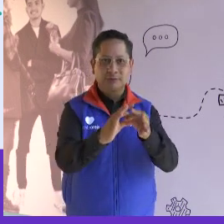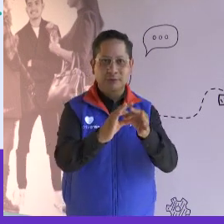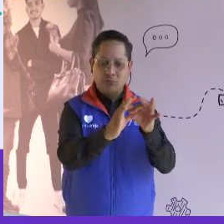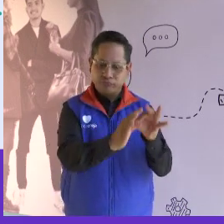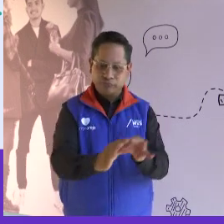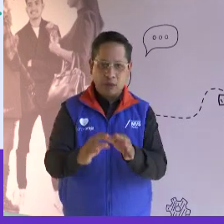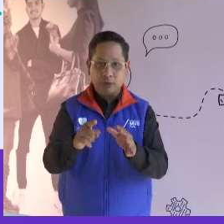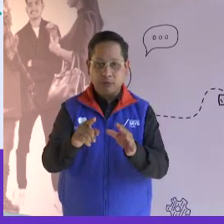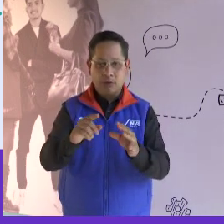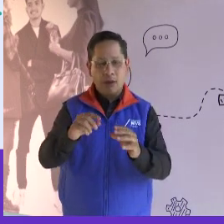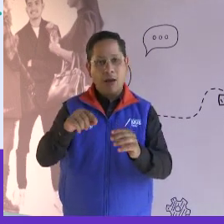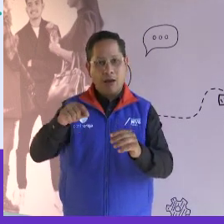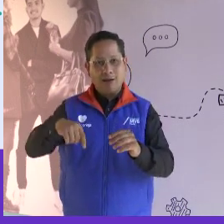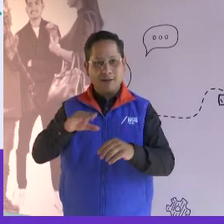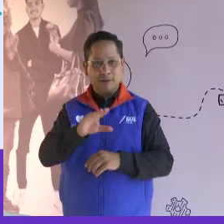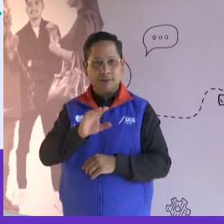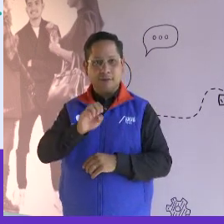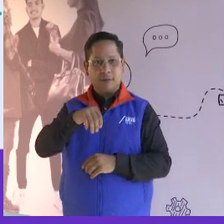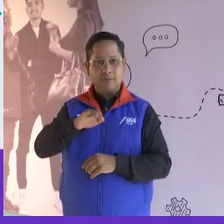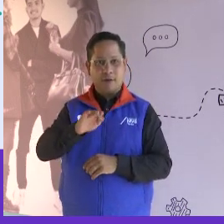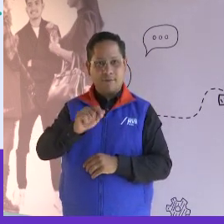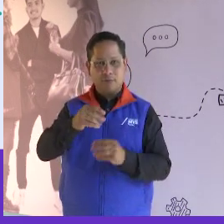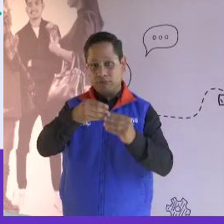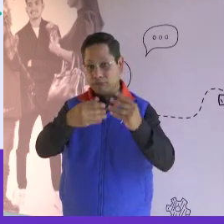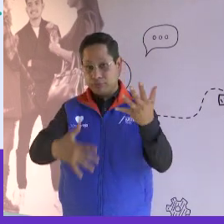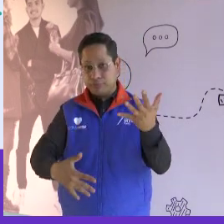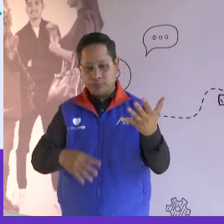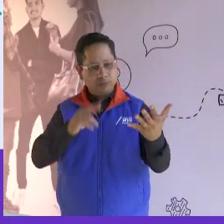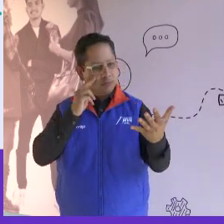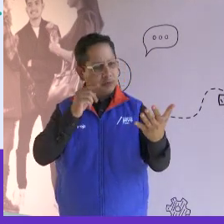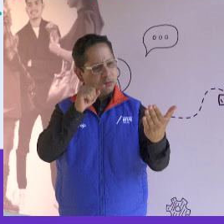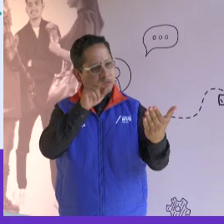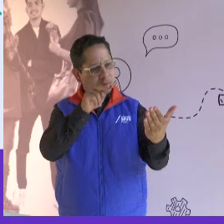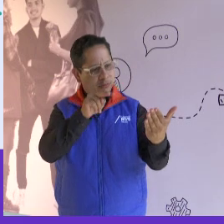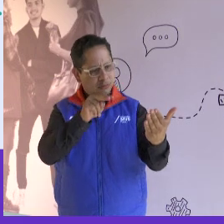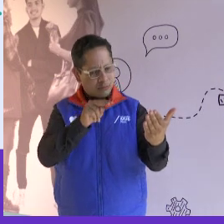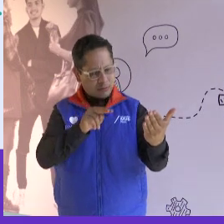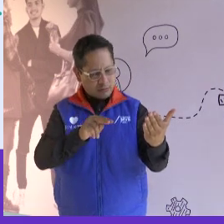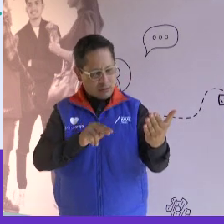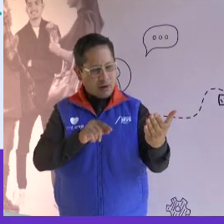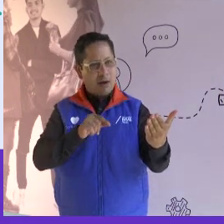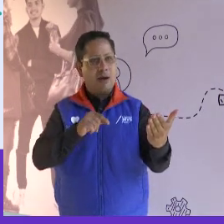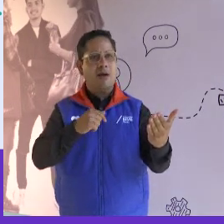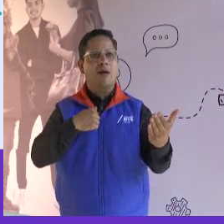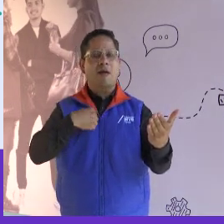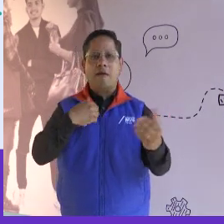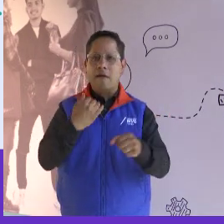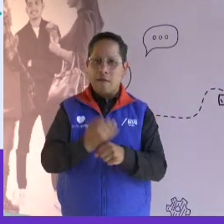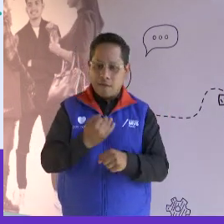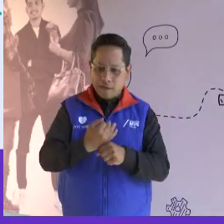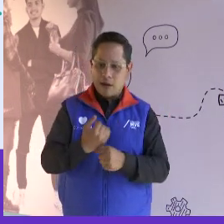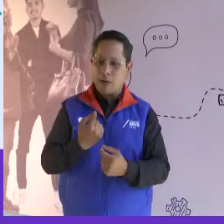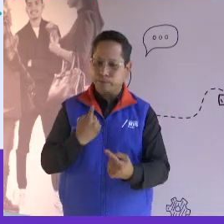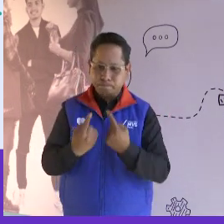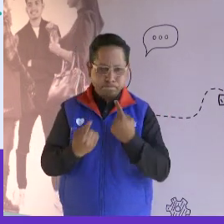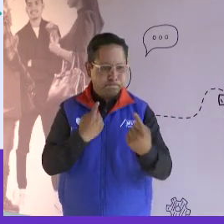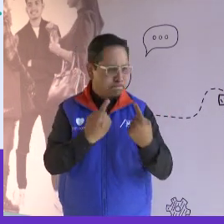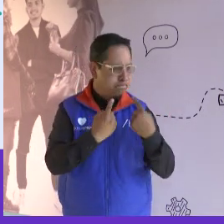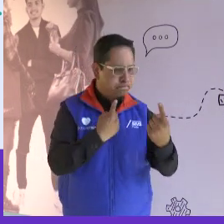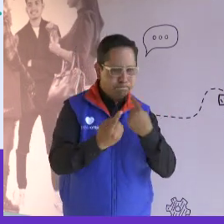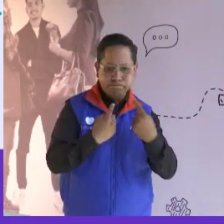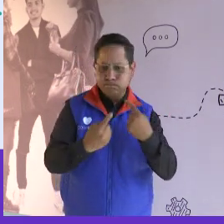datos de CEMEFI, que estamos varias instituciones y nos estamos tomando ahora el tiempo de conversar y exponer